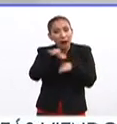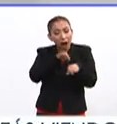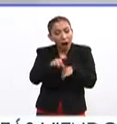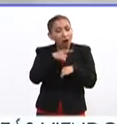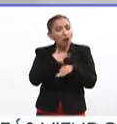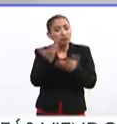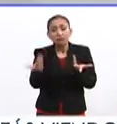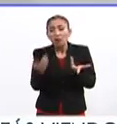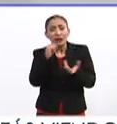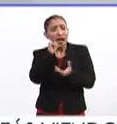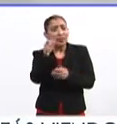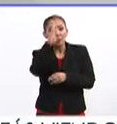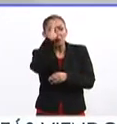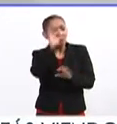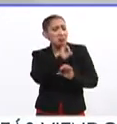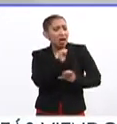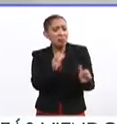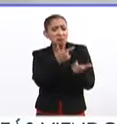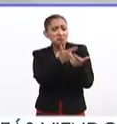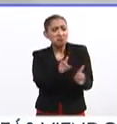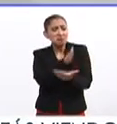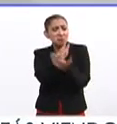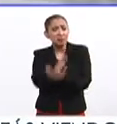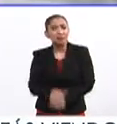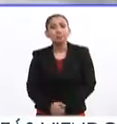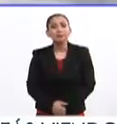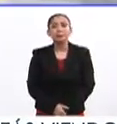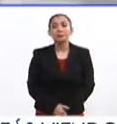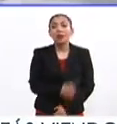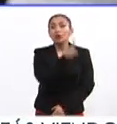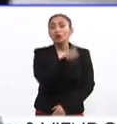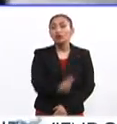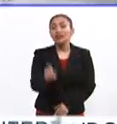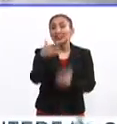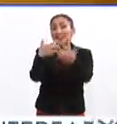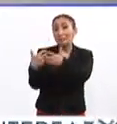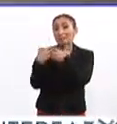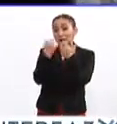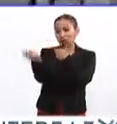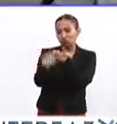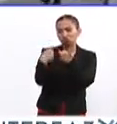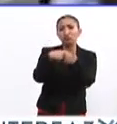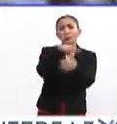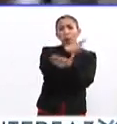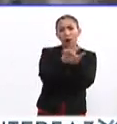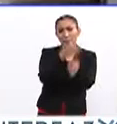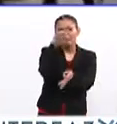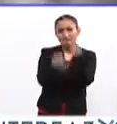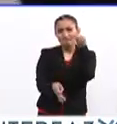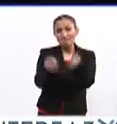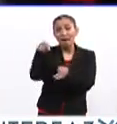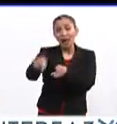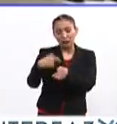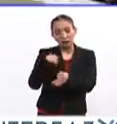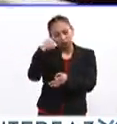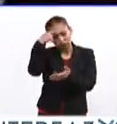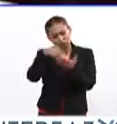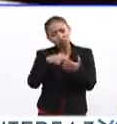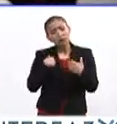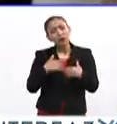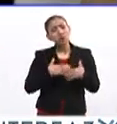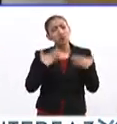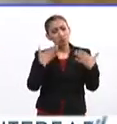no encuentre ningún impedimento para lograrlo. Más de 200 empresas se adhirieron al programa, las cuales apuestan por la